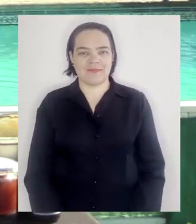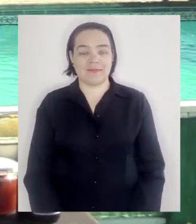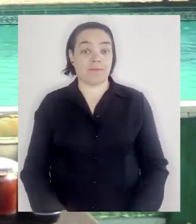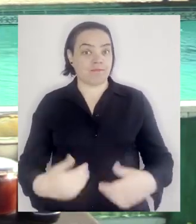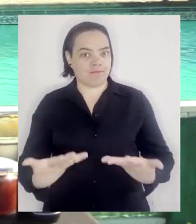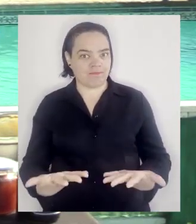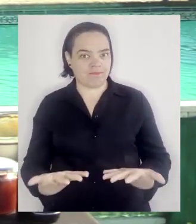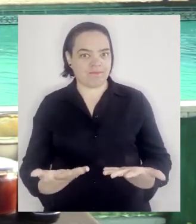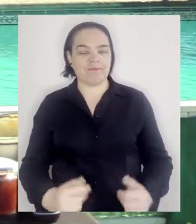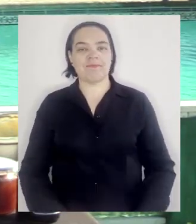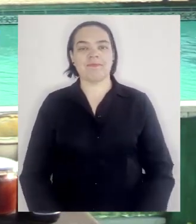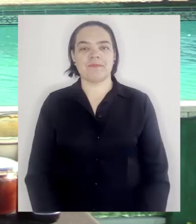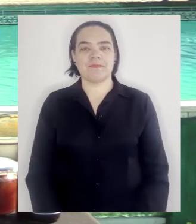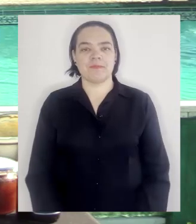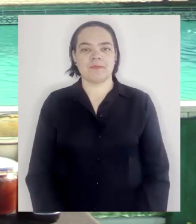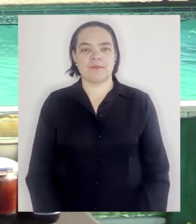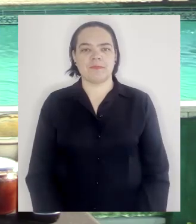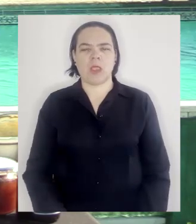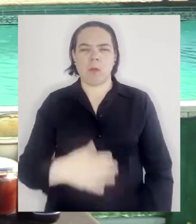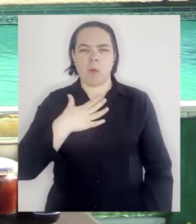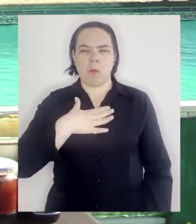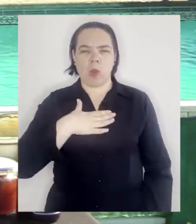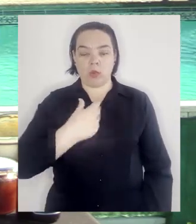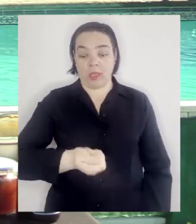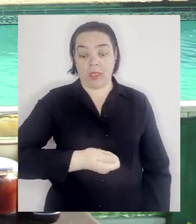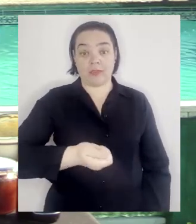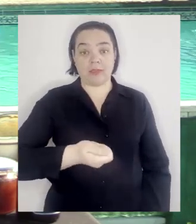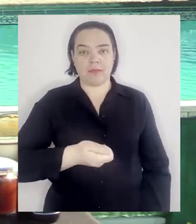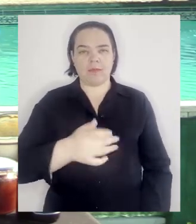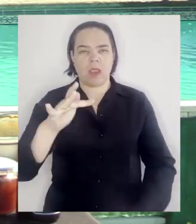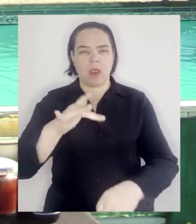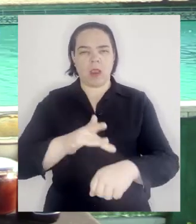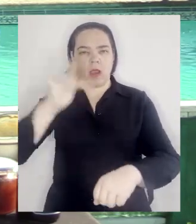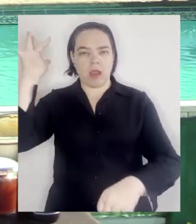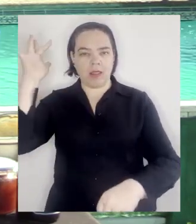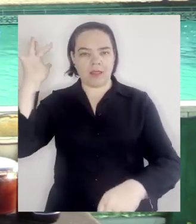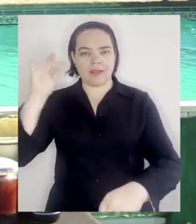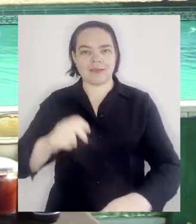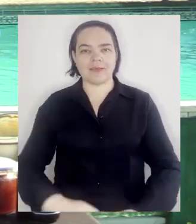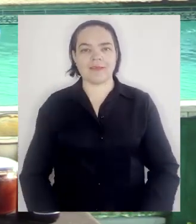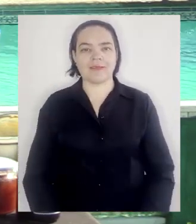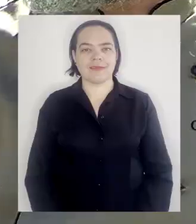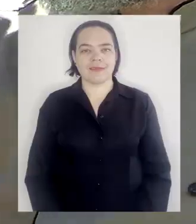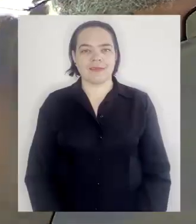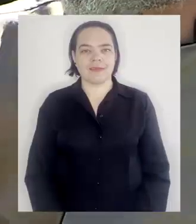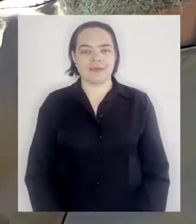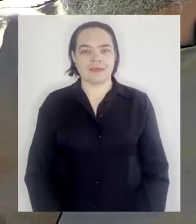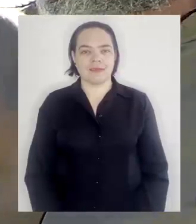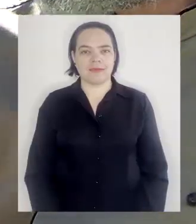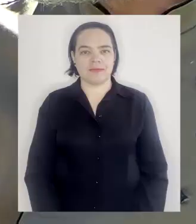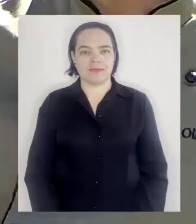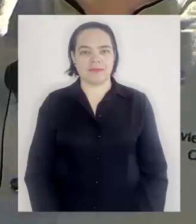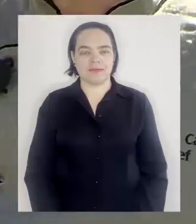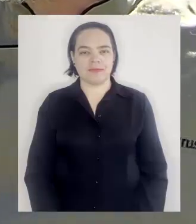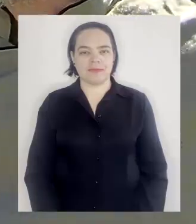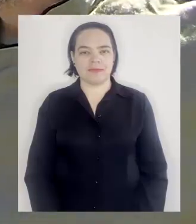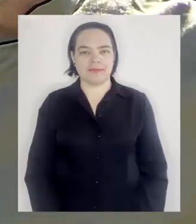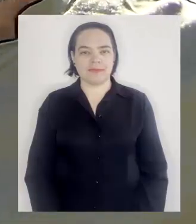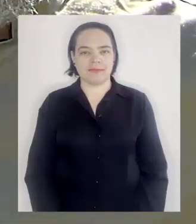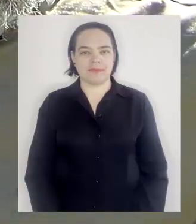Entonces... Me gusta cuando es bien caliente igual, porque la panqueca se debe saltear